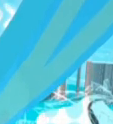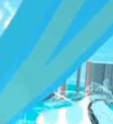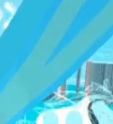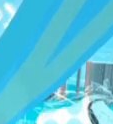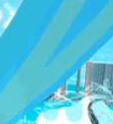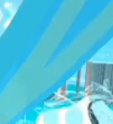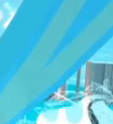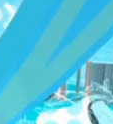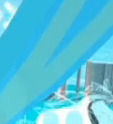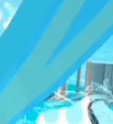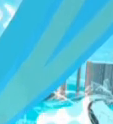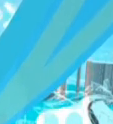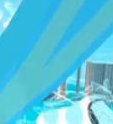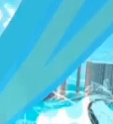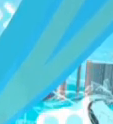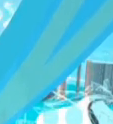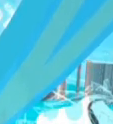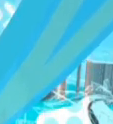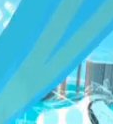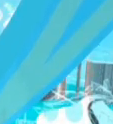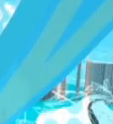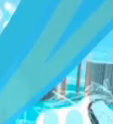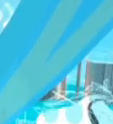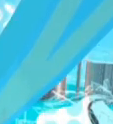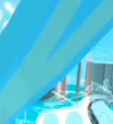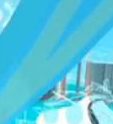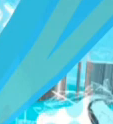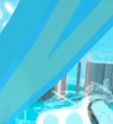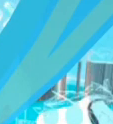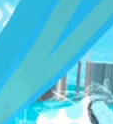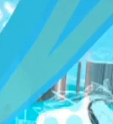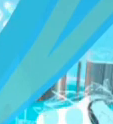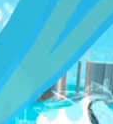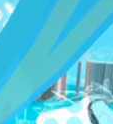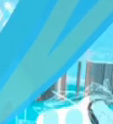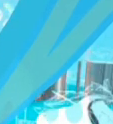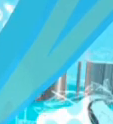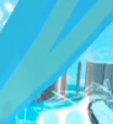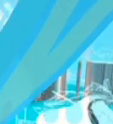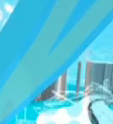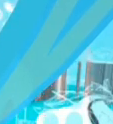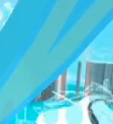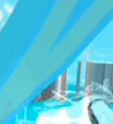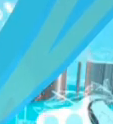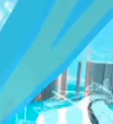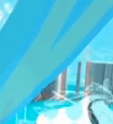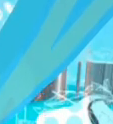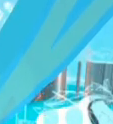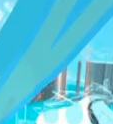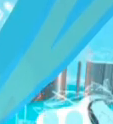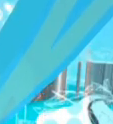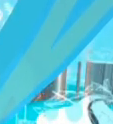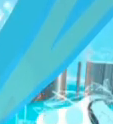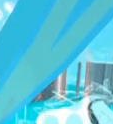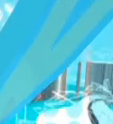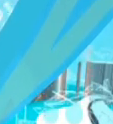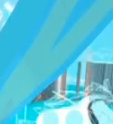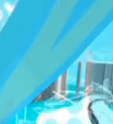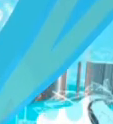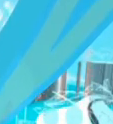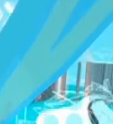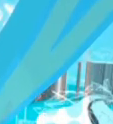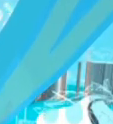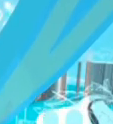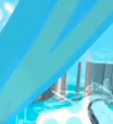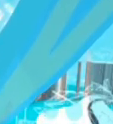generado un proyecto consensuado que permite entonces, si los